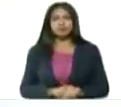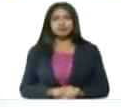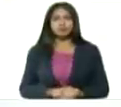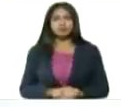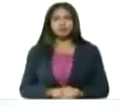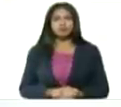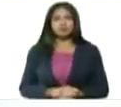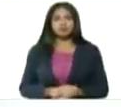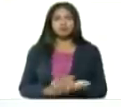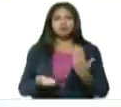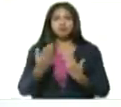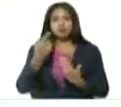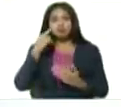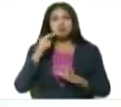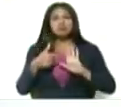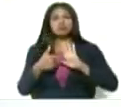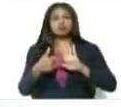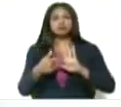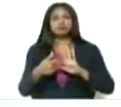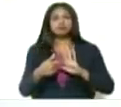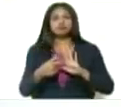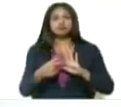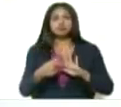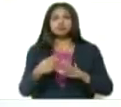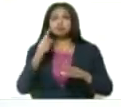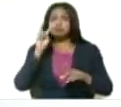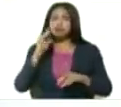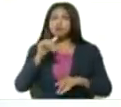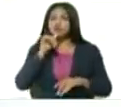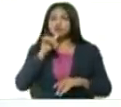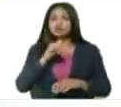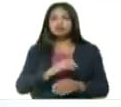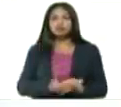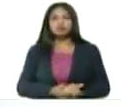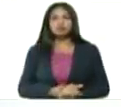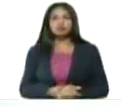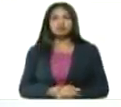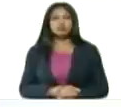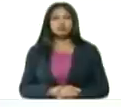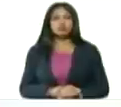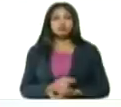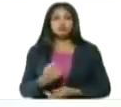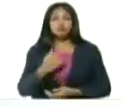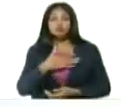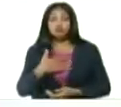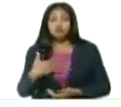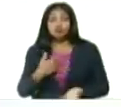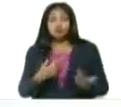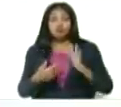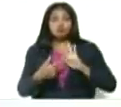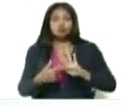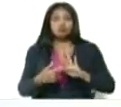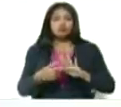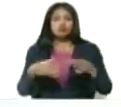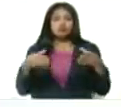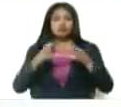Muy importante, por aquí me llega una información que quiero resaltar de la Organización Mundial de la